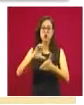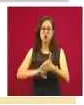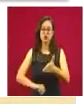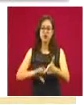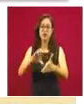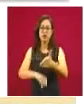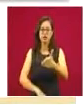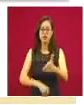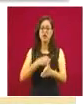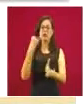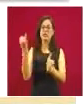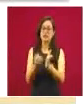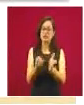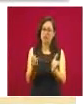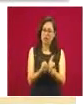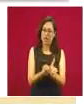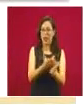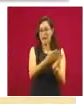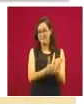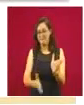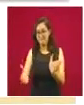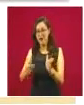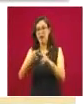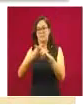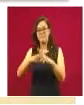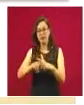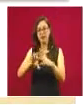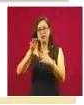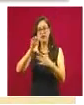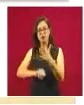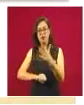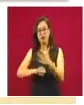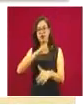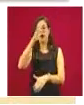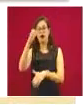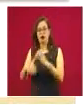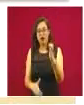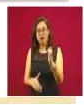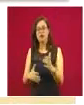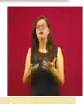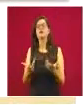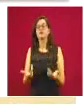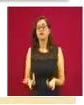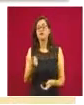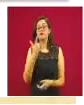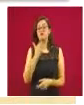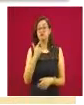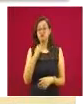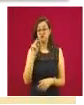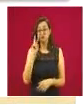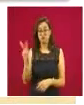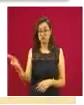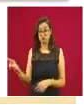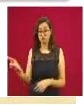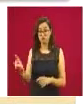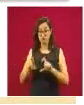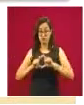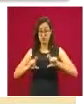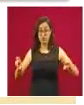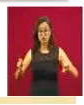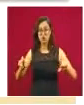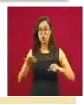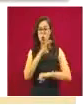tasa de interés, el plazo, el inicio del descuento, cuándo se acaba el descuento, y lo que está en rojo aparece cuál es